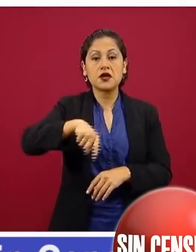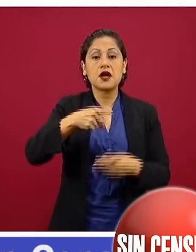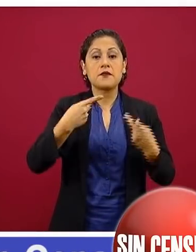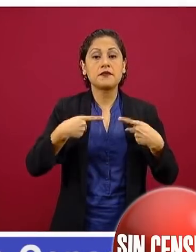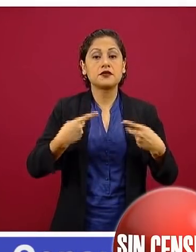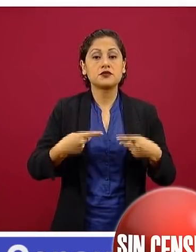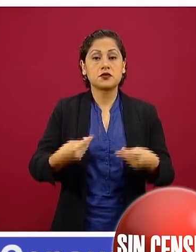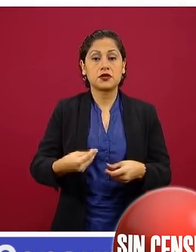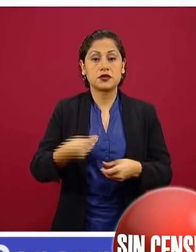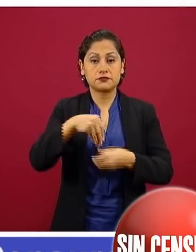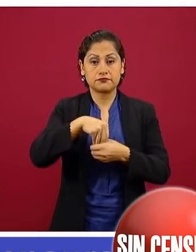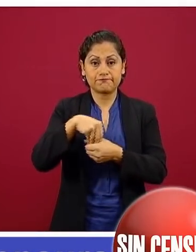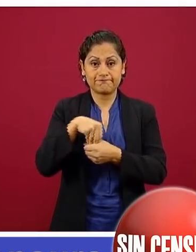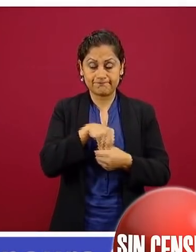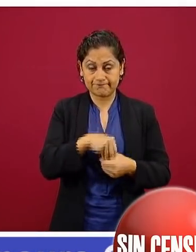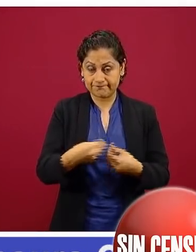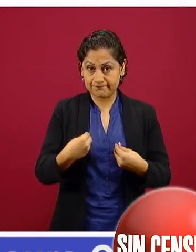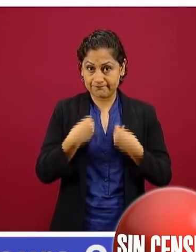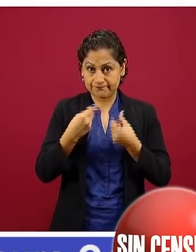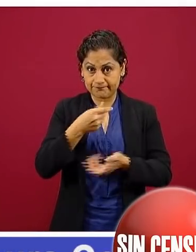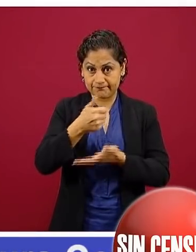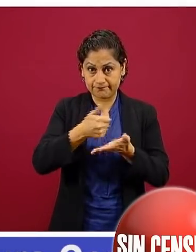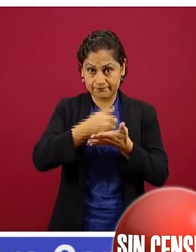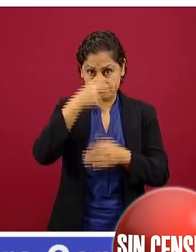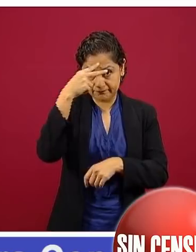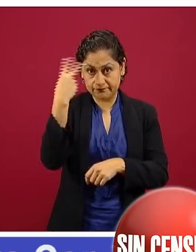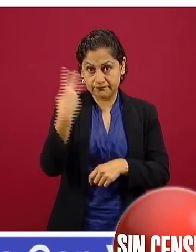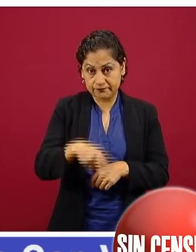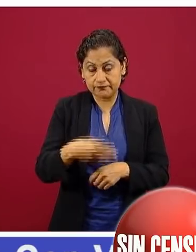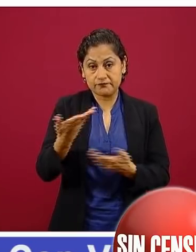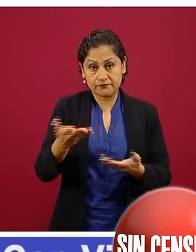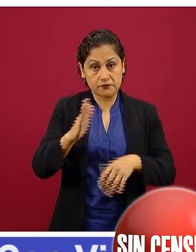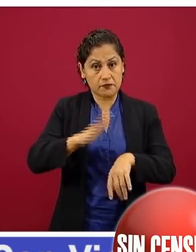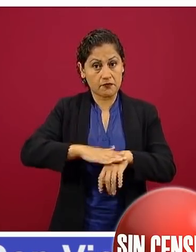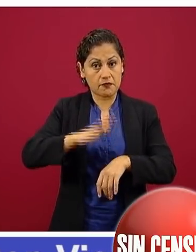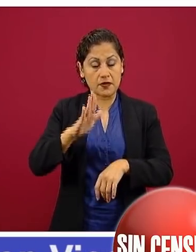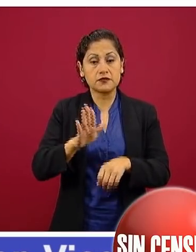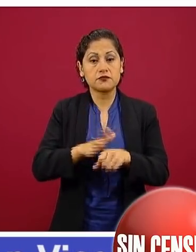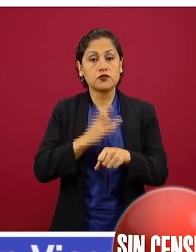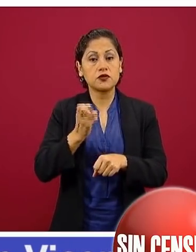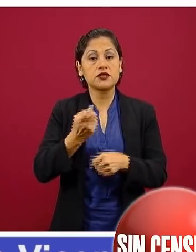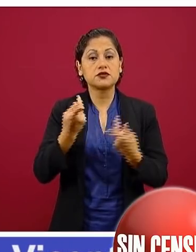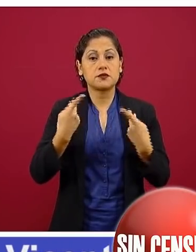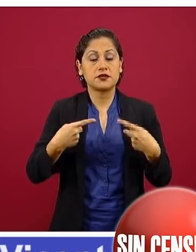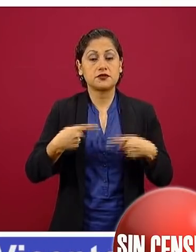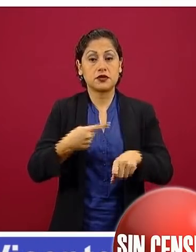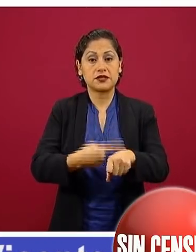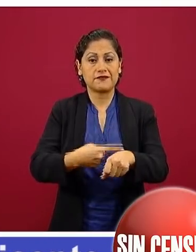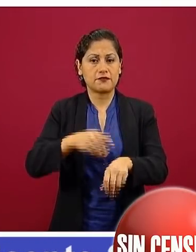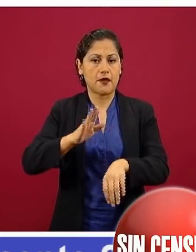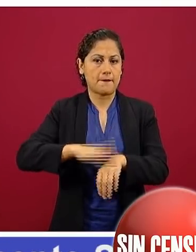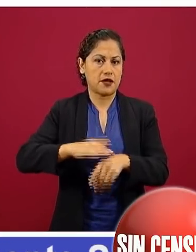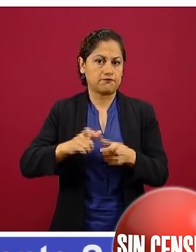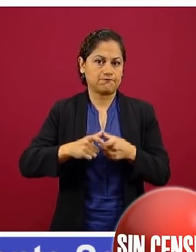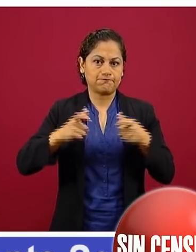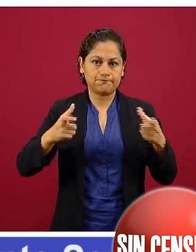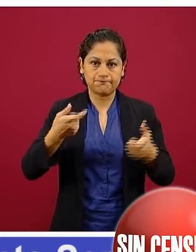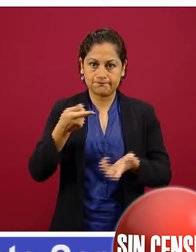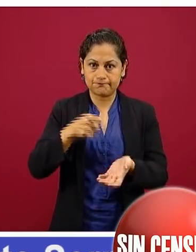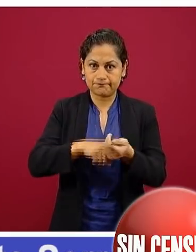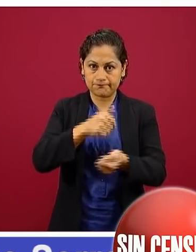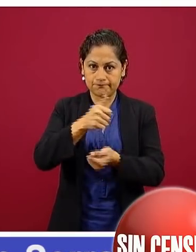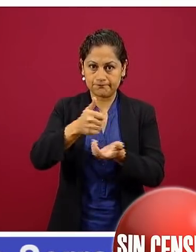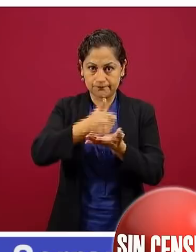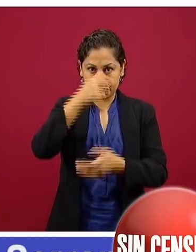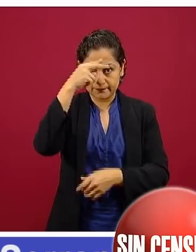parte de la población de todo el país, y por eso es también la zona donde ha habido más casos y más defunciones. En la